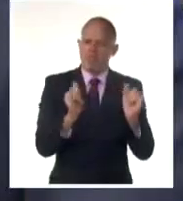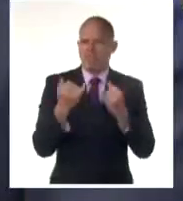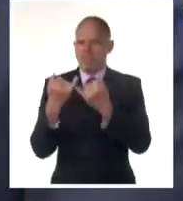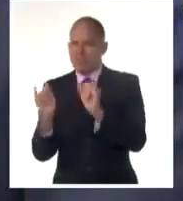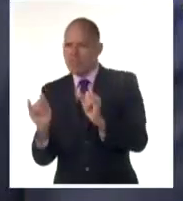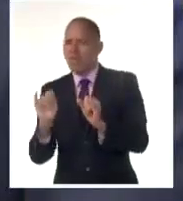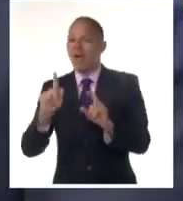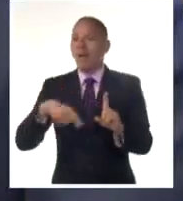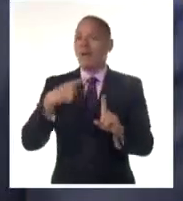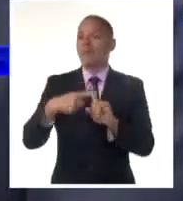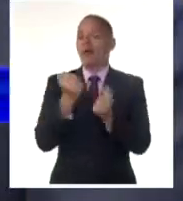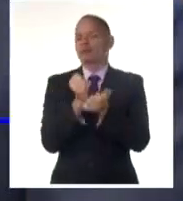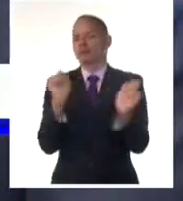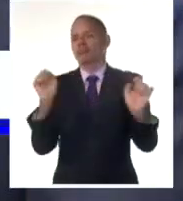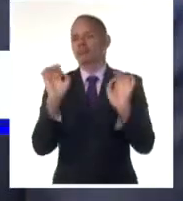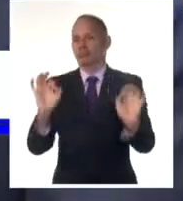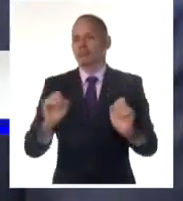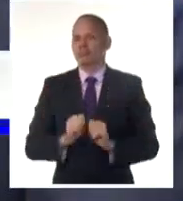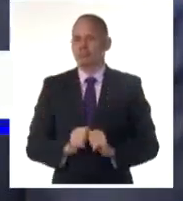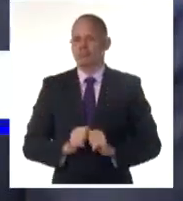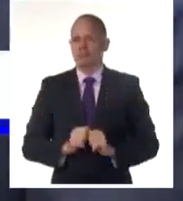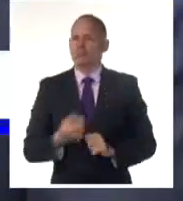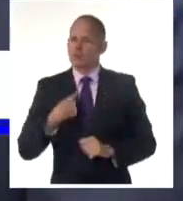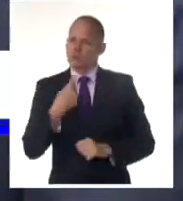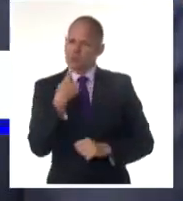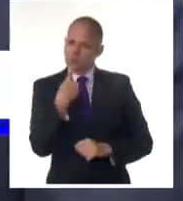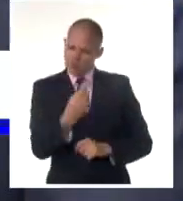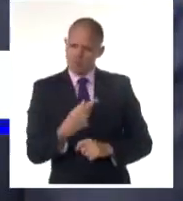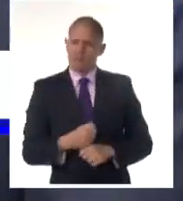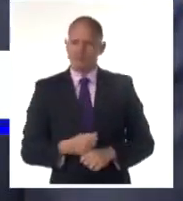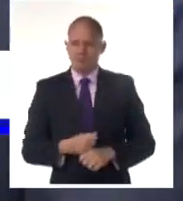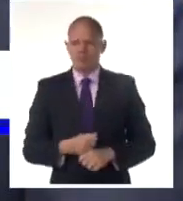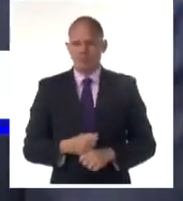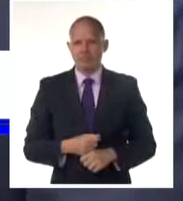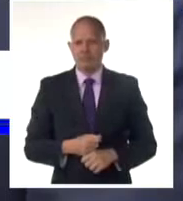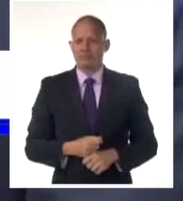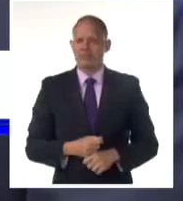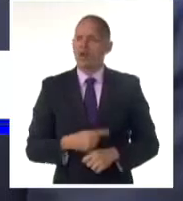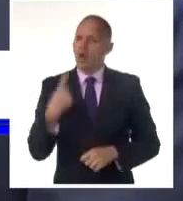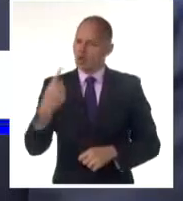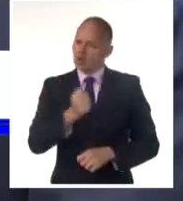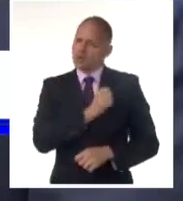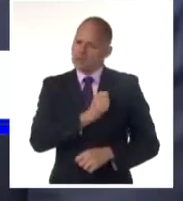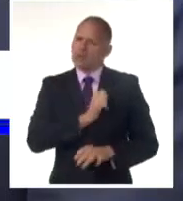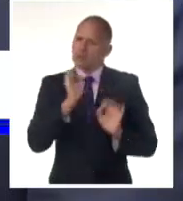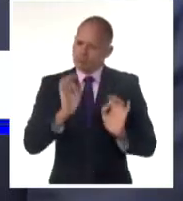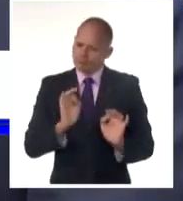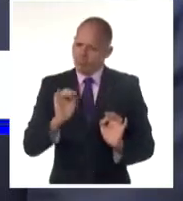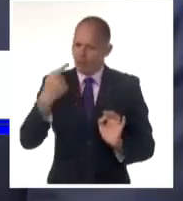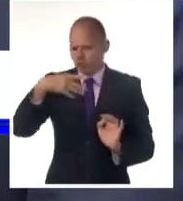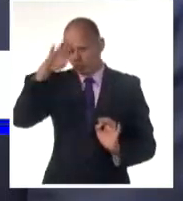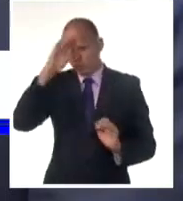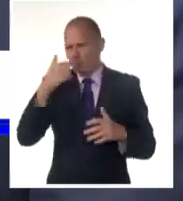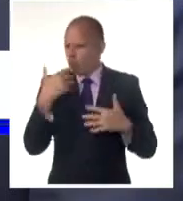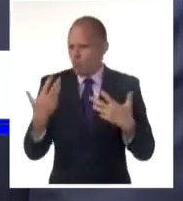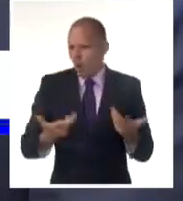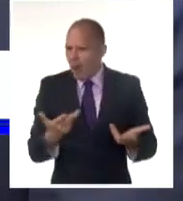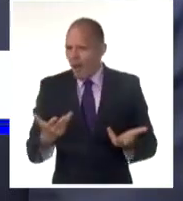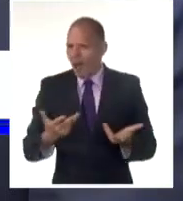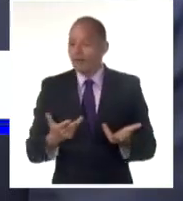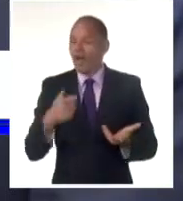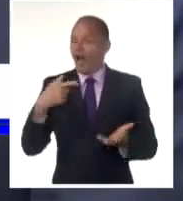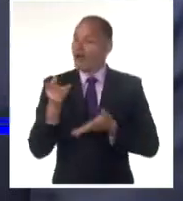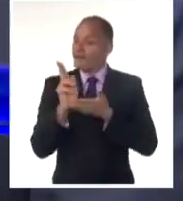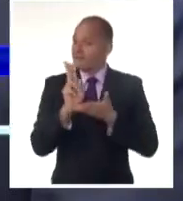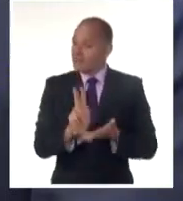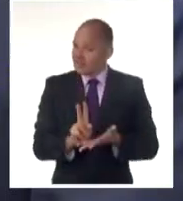queríamos expresarle con toda sinceridad la voluntad política que tenemos, el deseo de convertir esta visita en